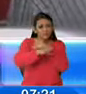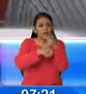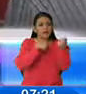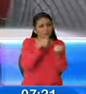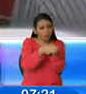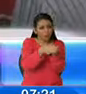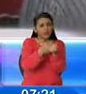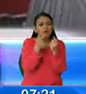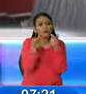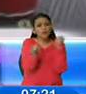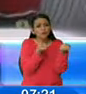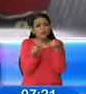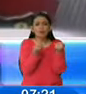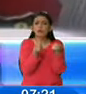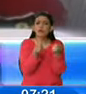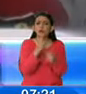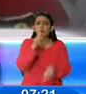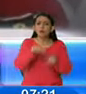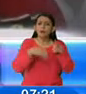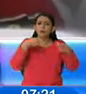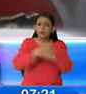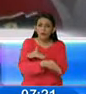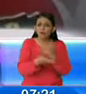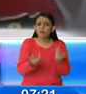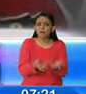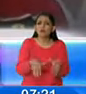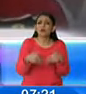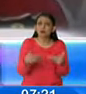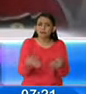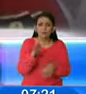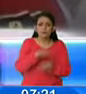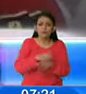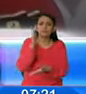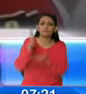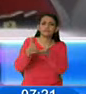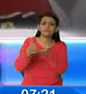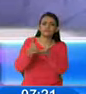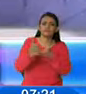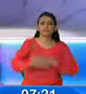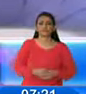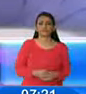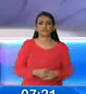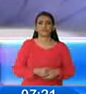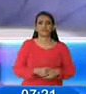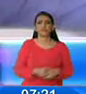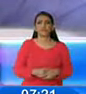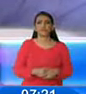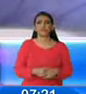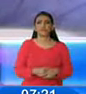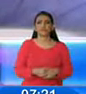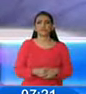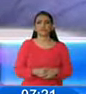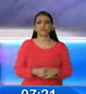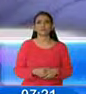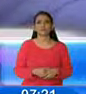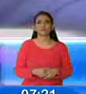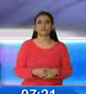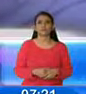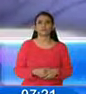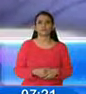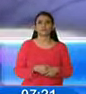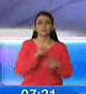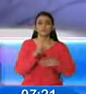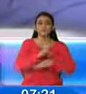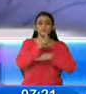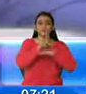colaborar con el control electoral no podamos ingresar por este bloqueo que han hecho a las puertas. Por su parte, el